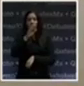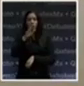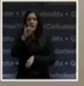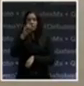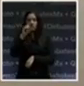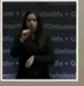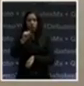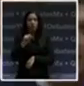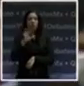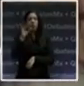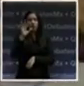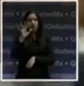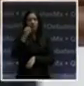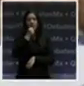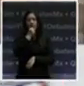amable.